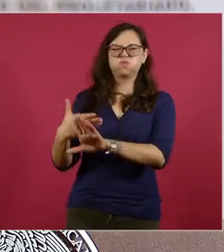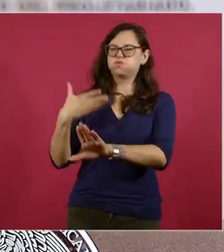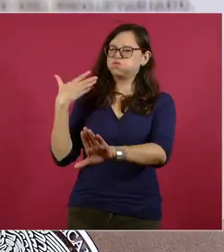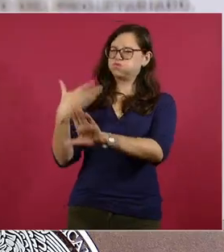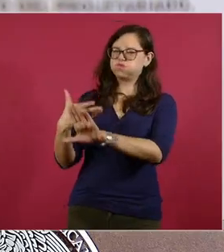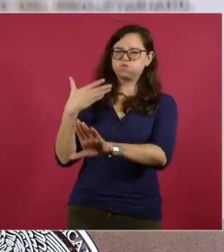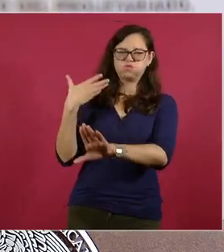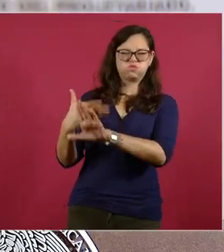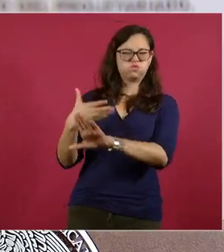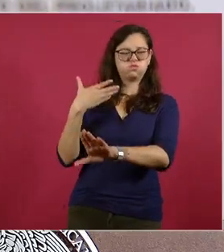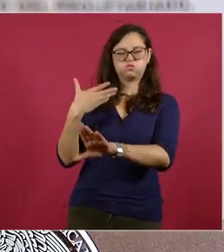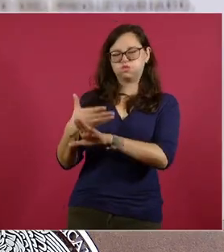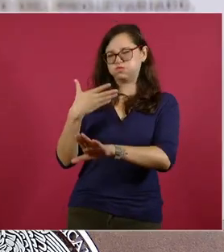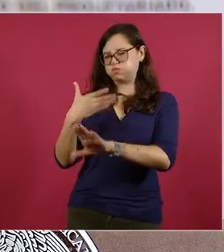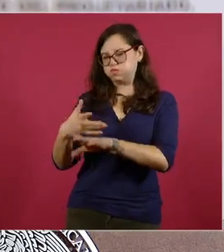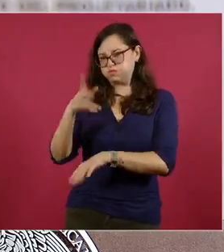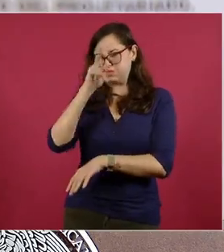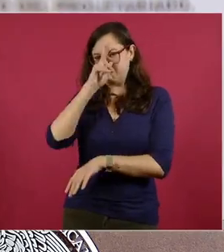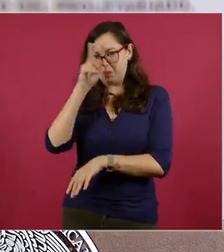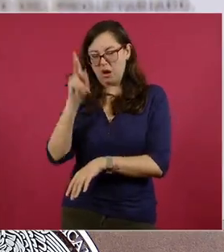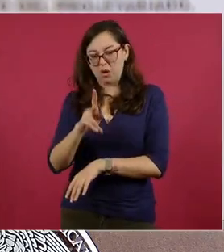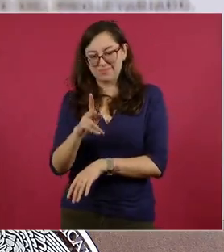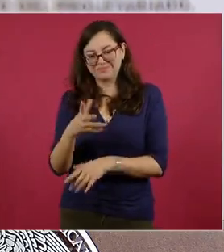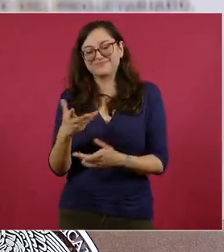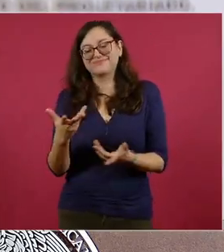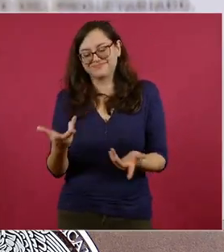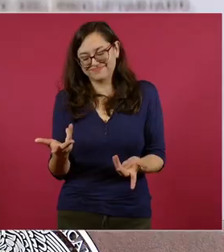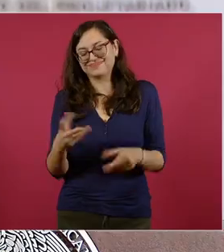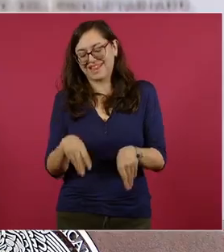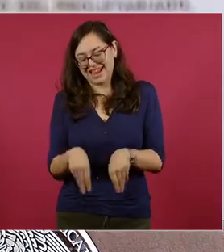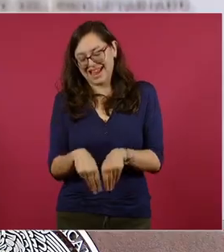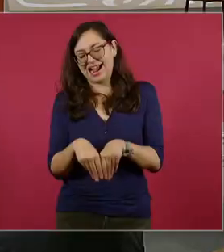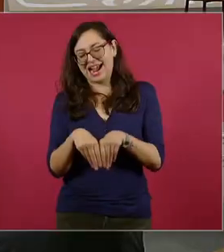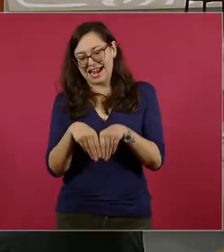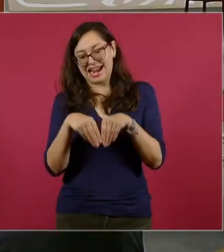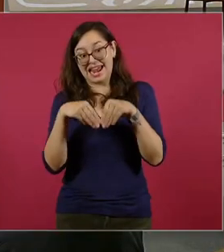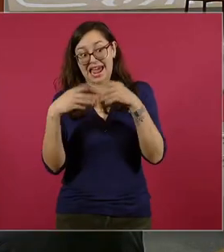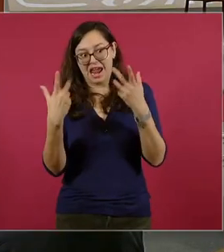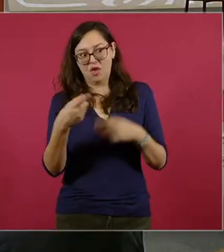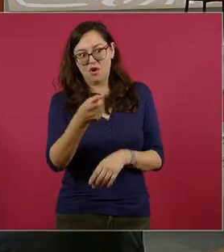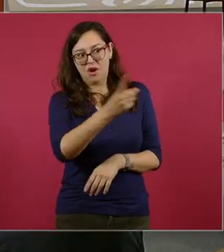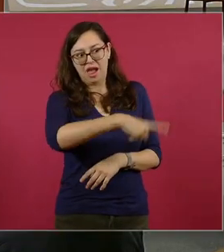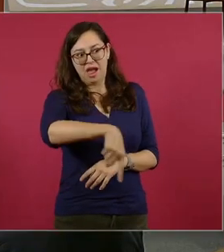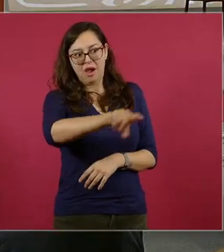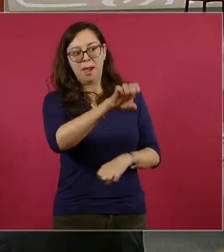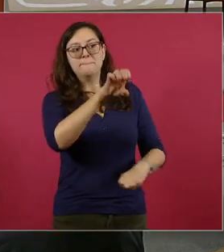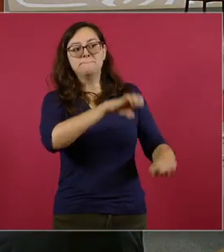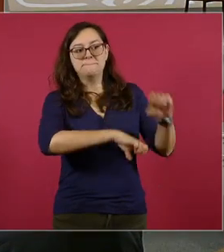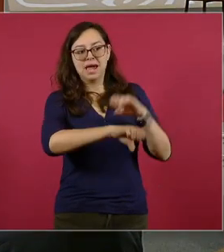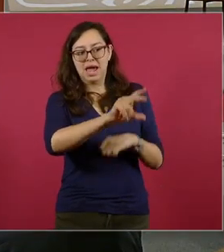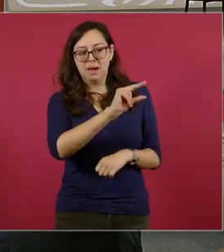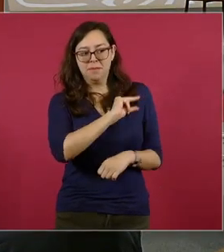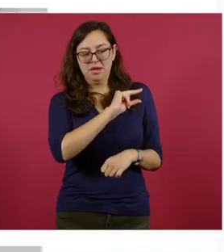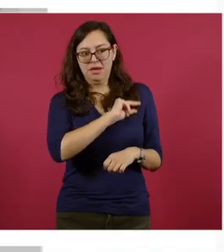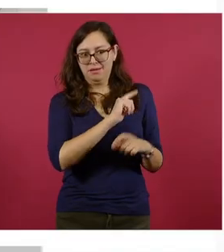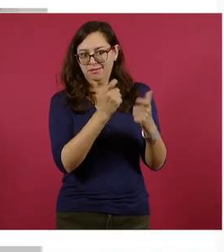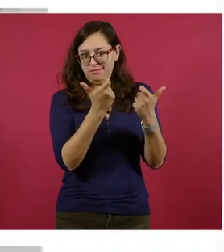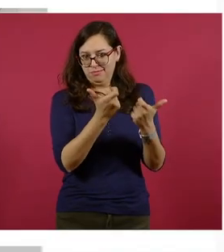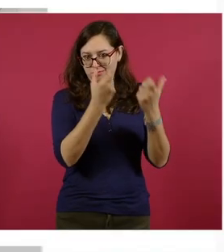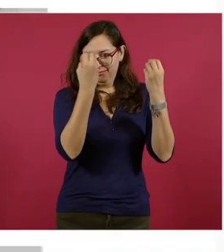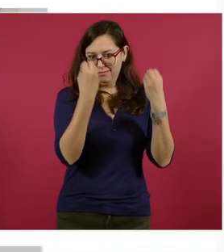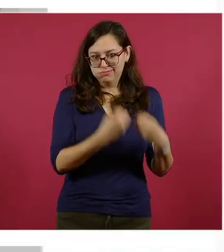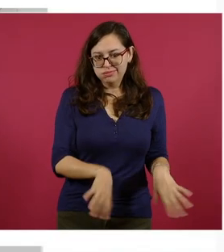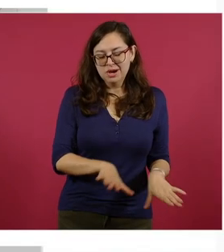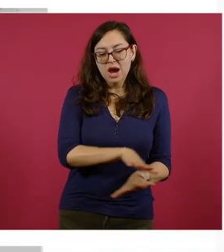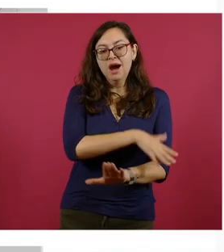una minita de oro a los poderosos, a aquellos que se sentían dueños de México, atacaban un día sí y otro también a la